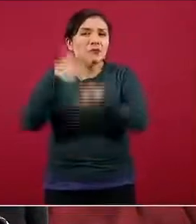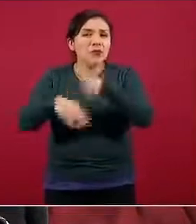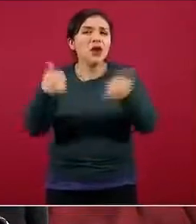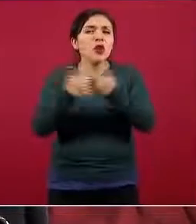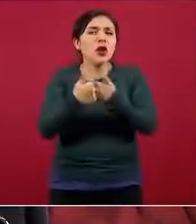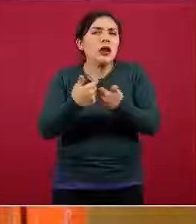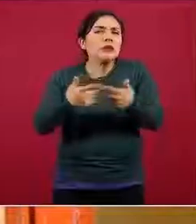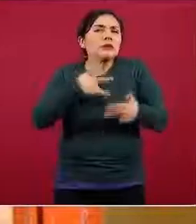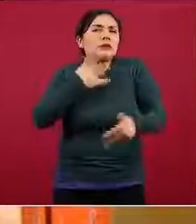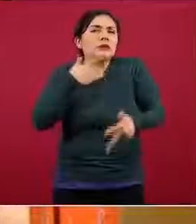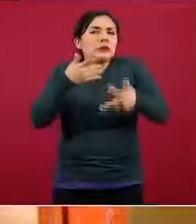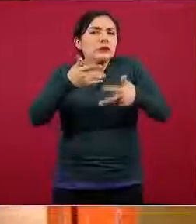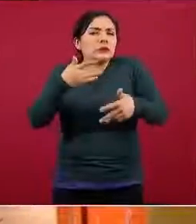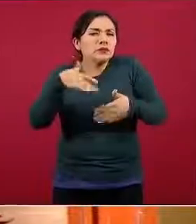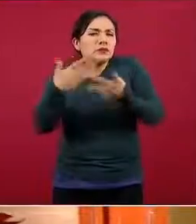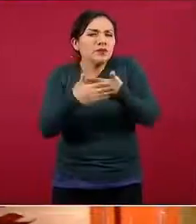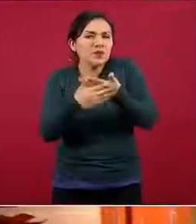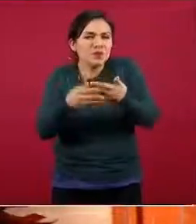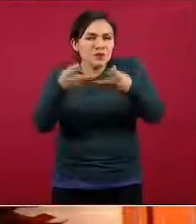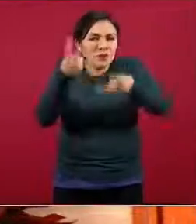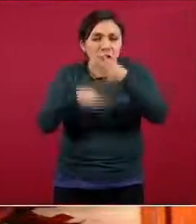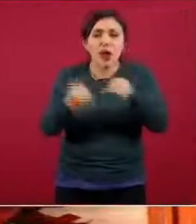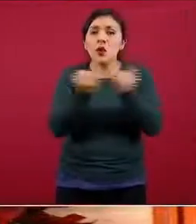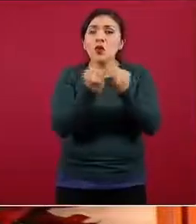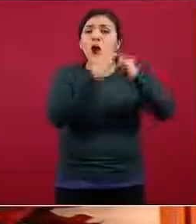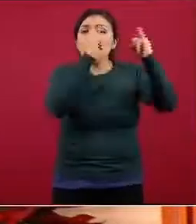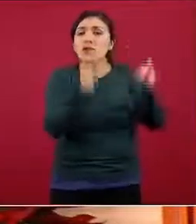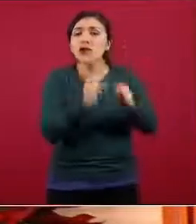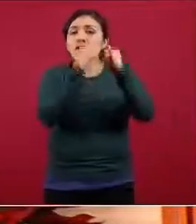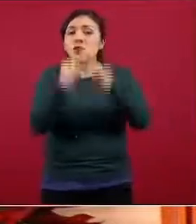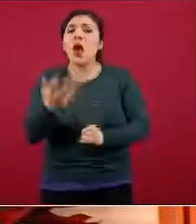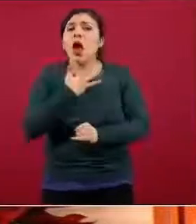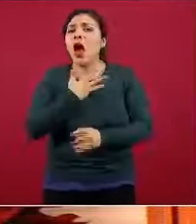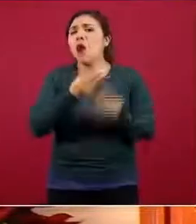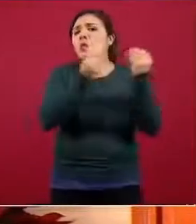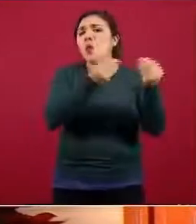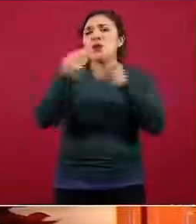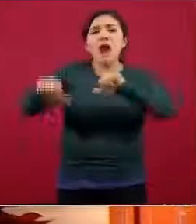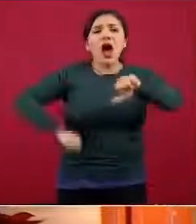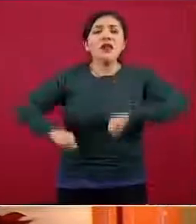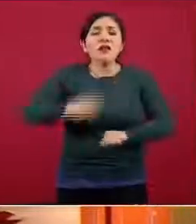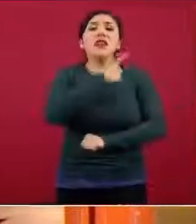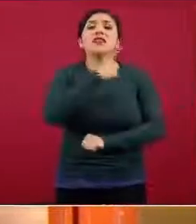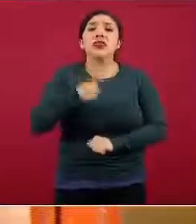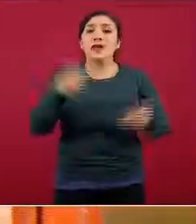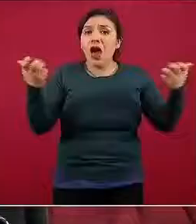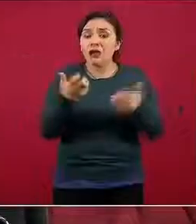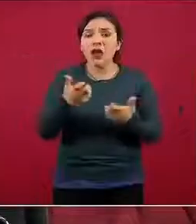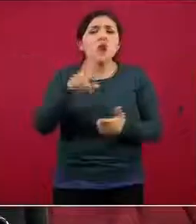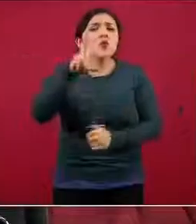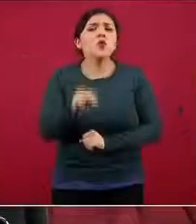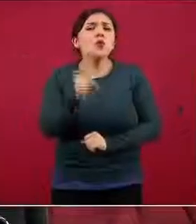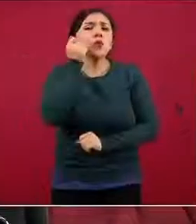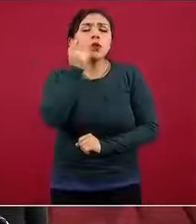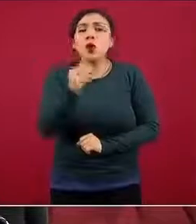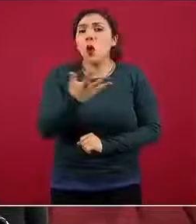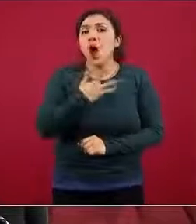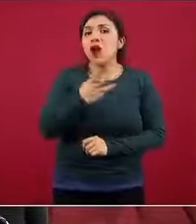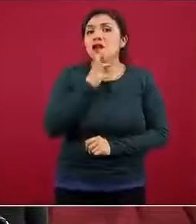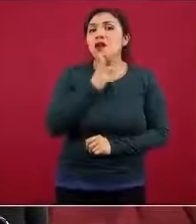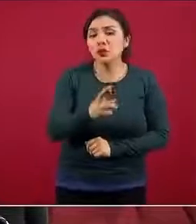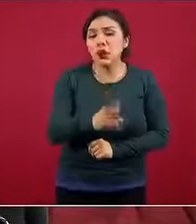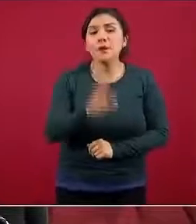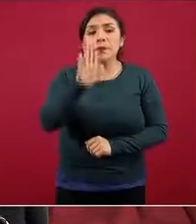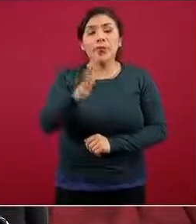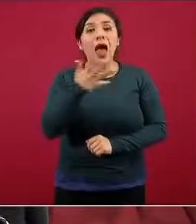estimados, como desde el punto de vista individual, hay muchas acciones que se deben hacer aún sin los resultados. Ahora, de los que